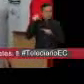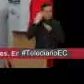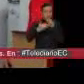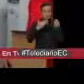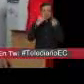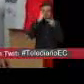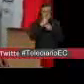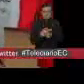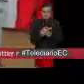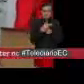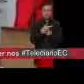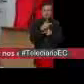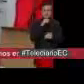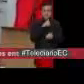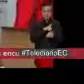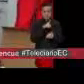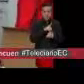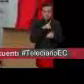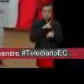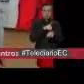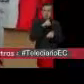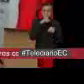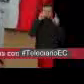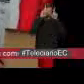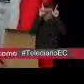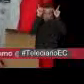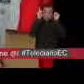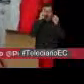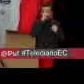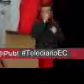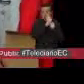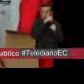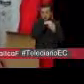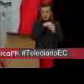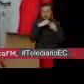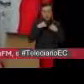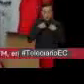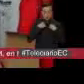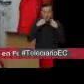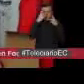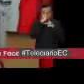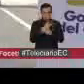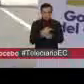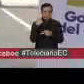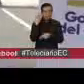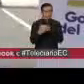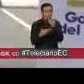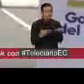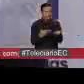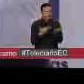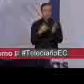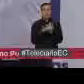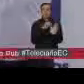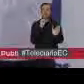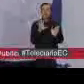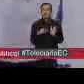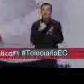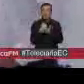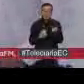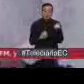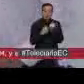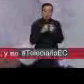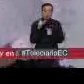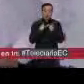protección personal para los médicos y las enfermeras que están trabajando ahorita en este hospital. La donación que beneficiará a